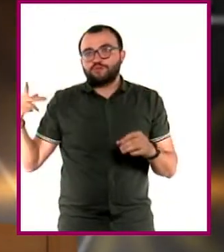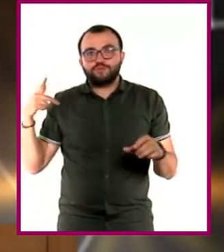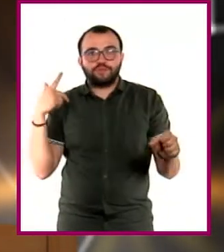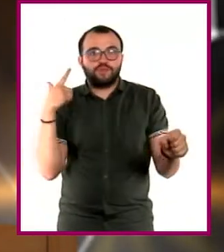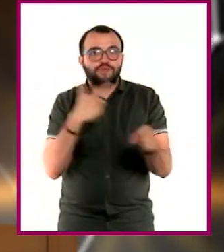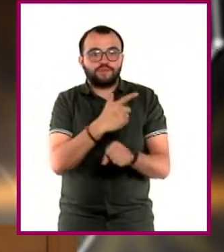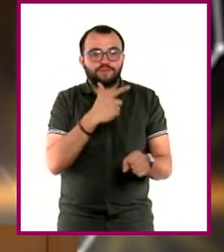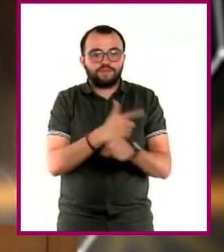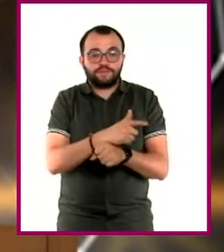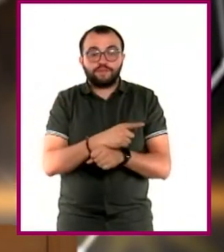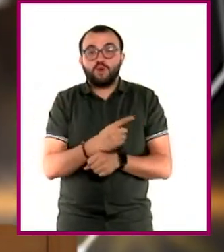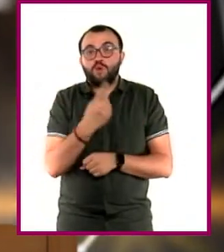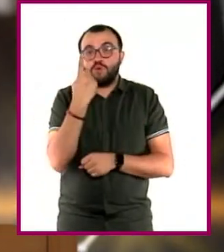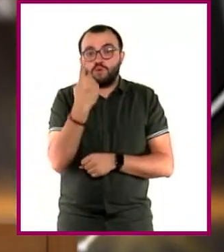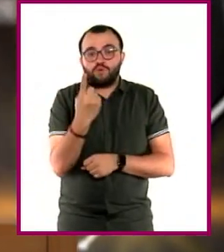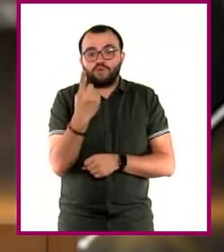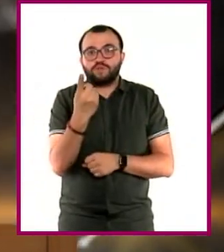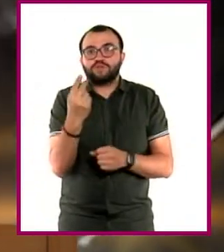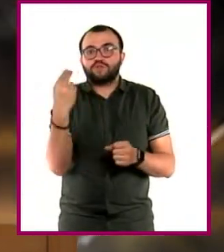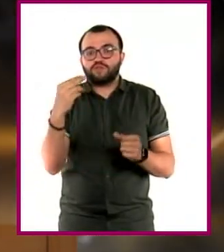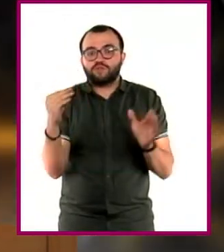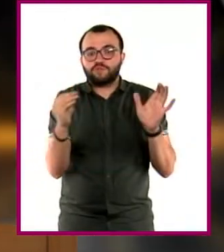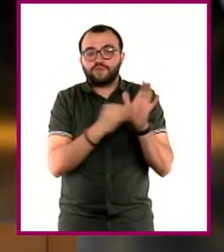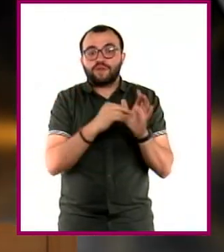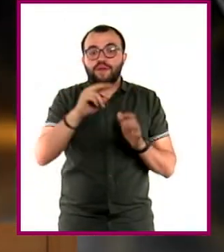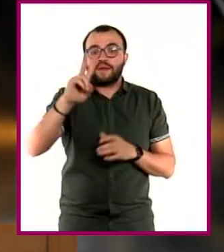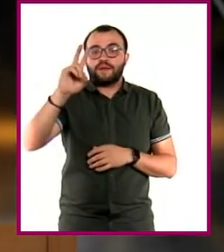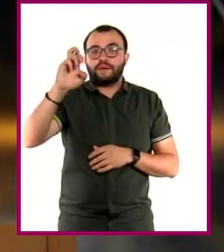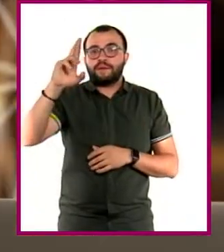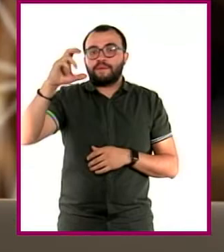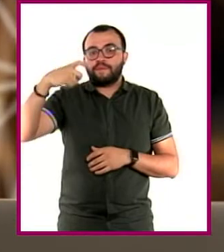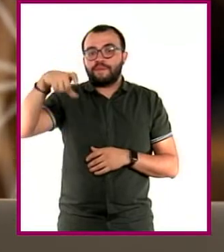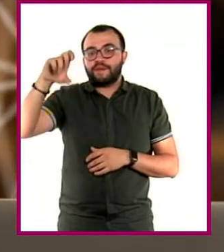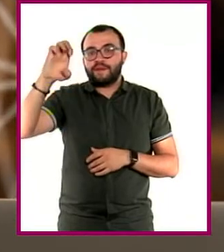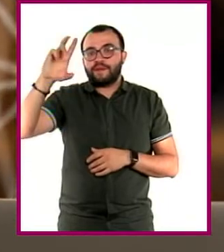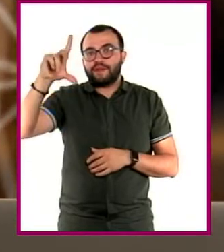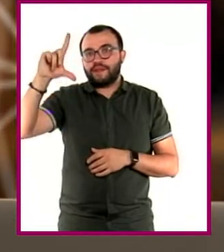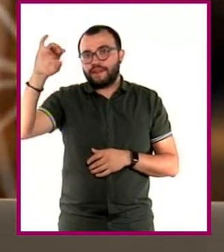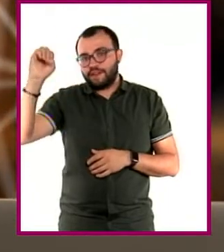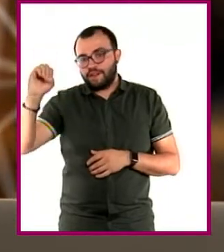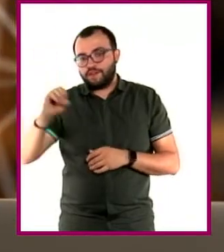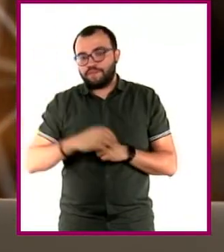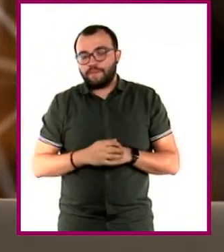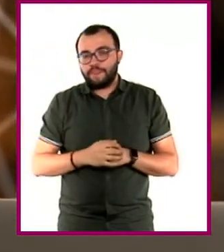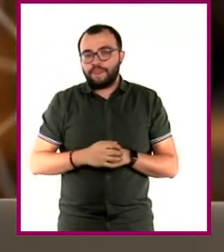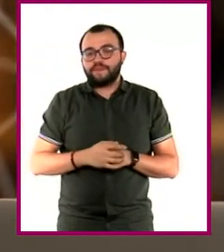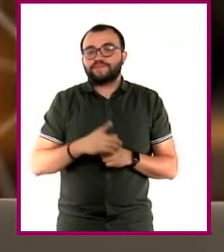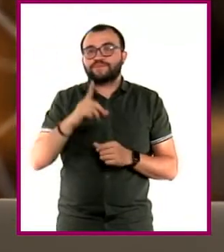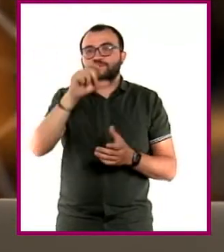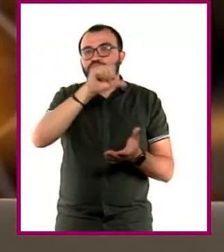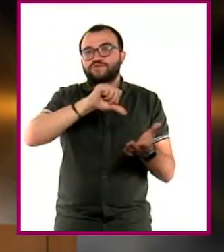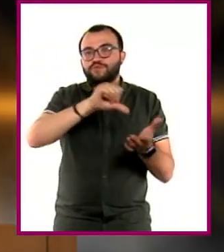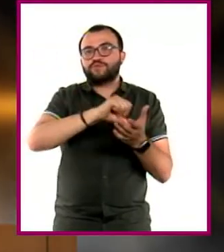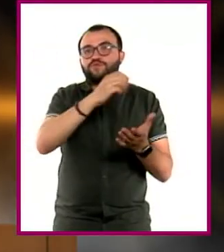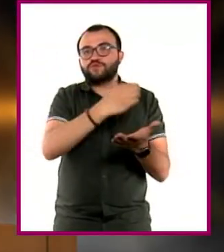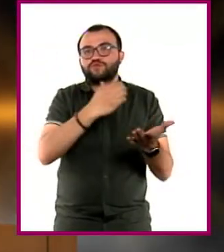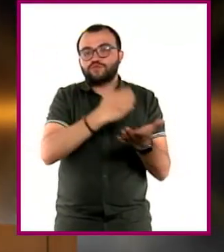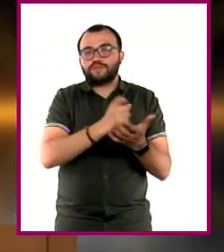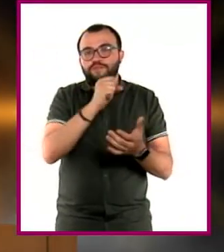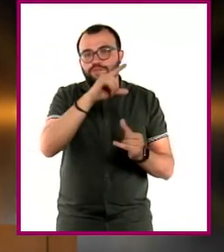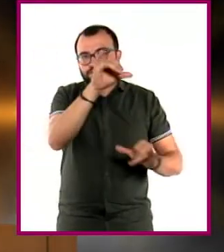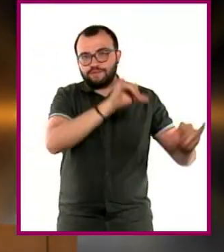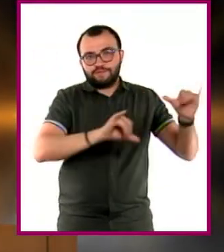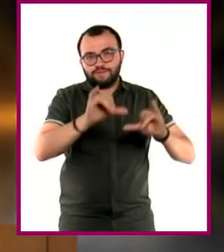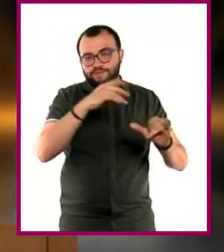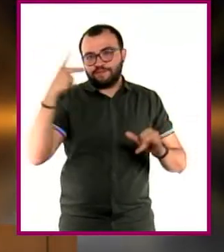De hecho, uno de ellos le puso Berkelio, en honor a Berkeley, la ciudad donde estaba el laboratorio donde hizo